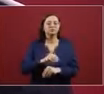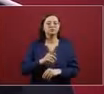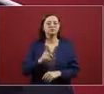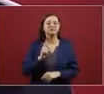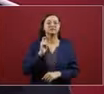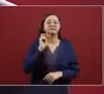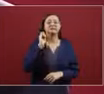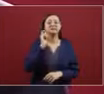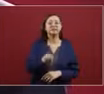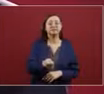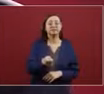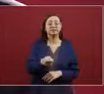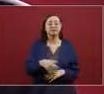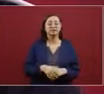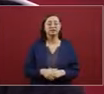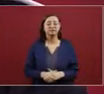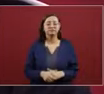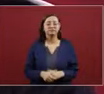la apuesta